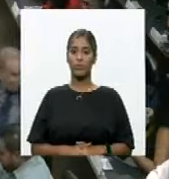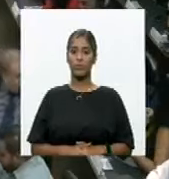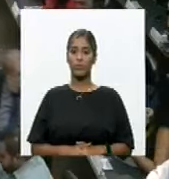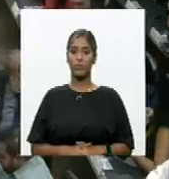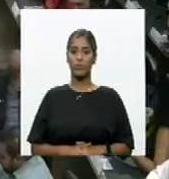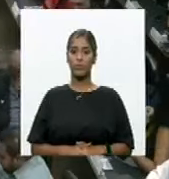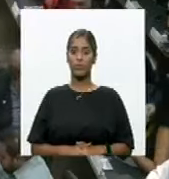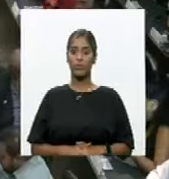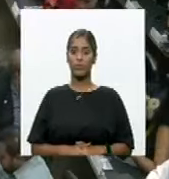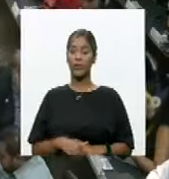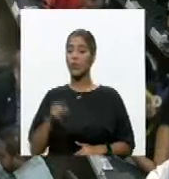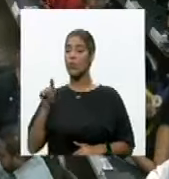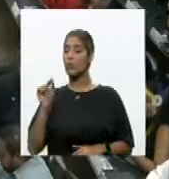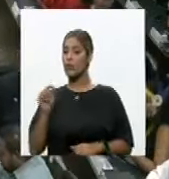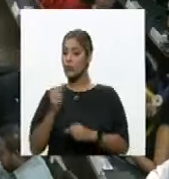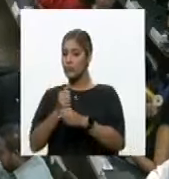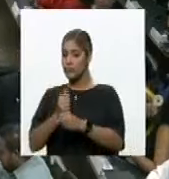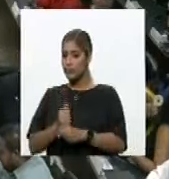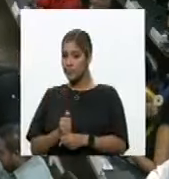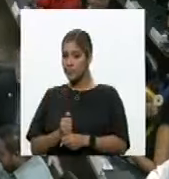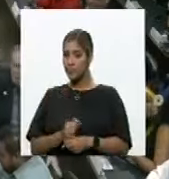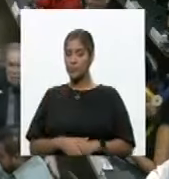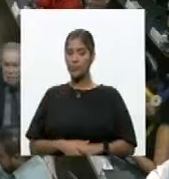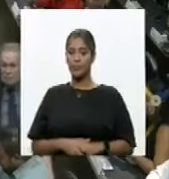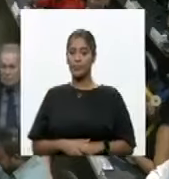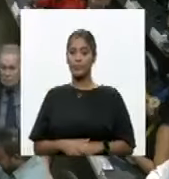Un minuto, secretaria.